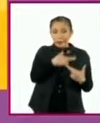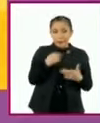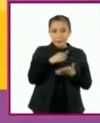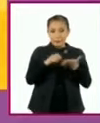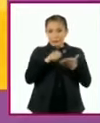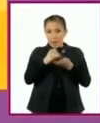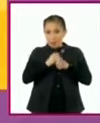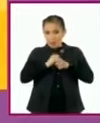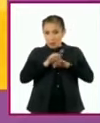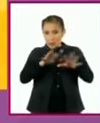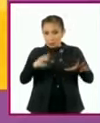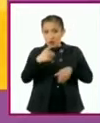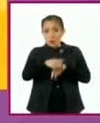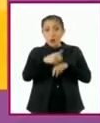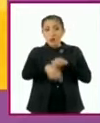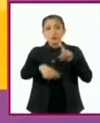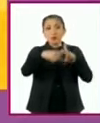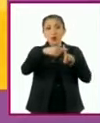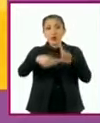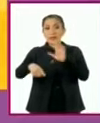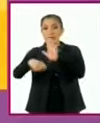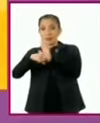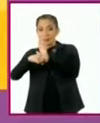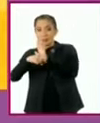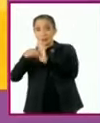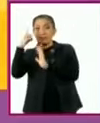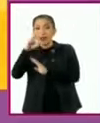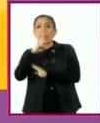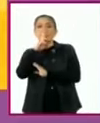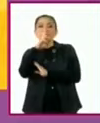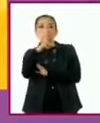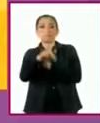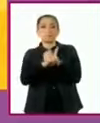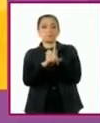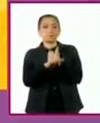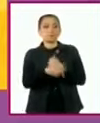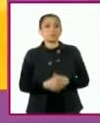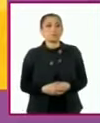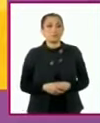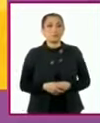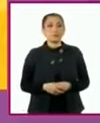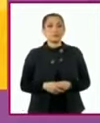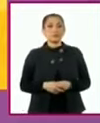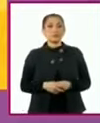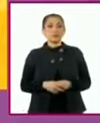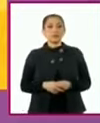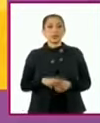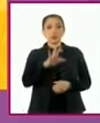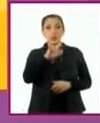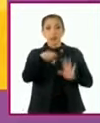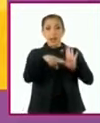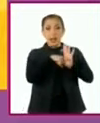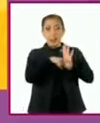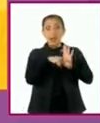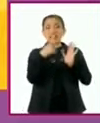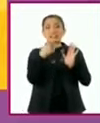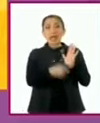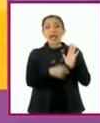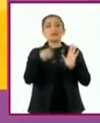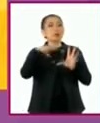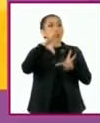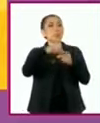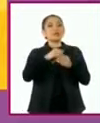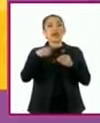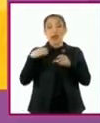Escribamos los datos como números positivos y negativos para resolver el problema. 50 negativo representa el total